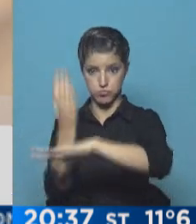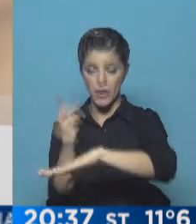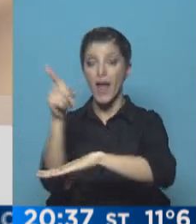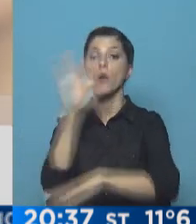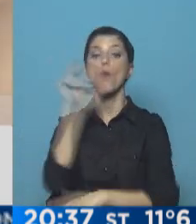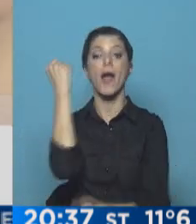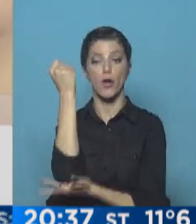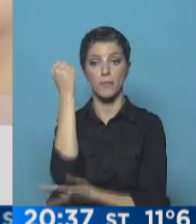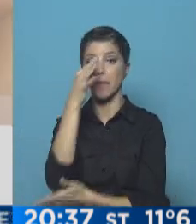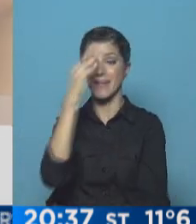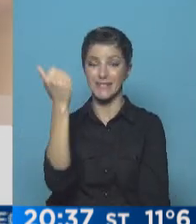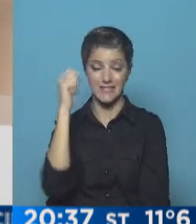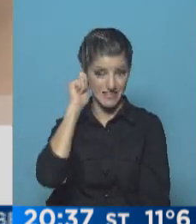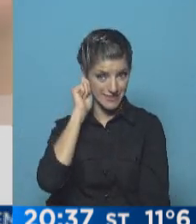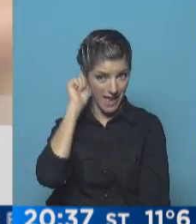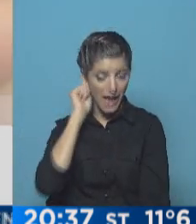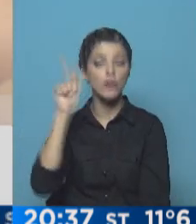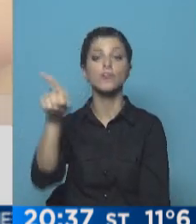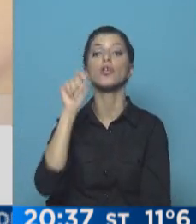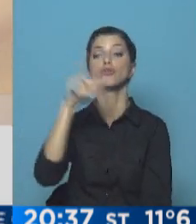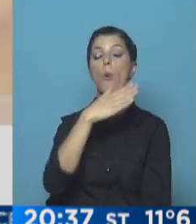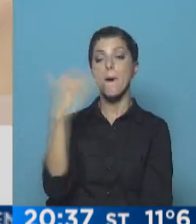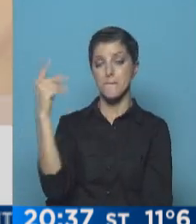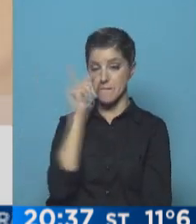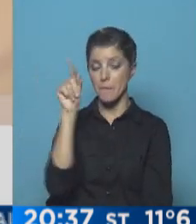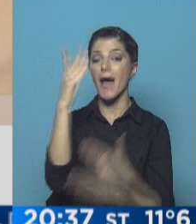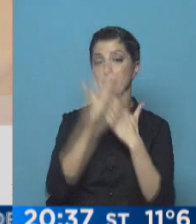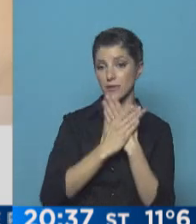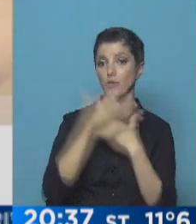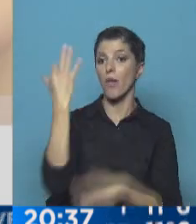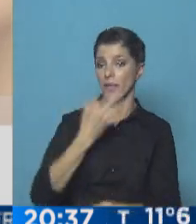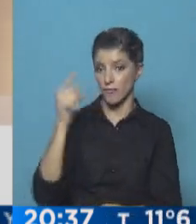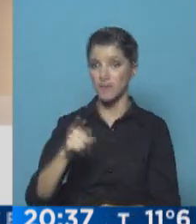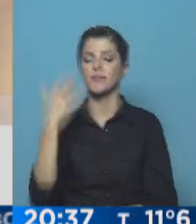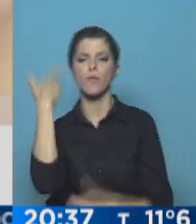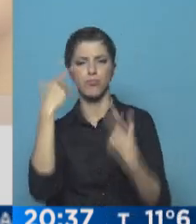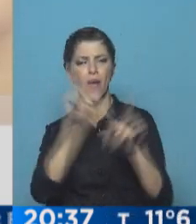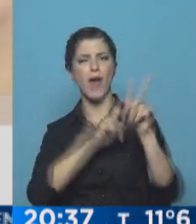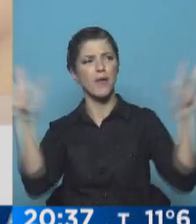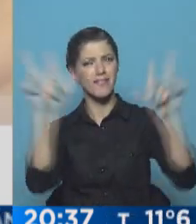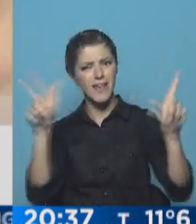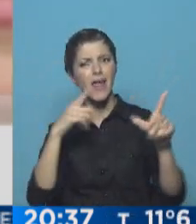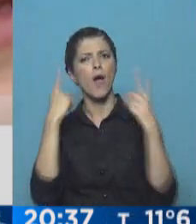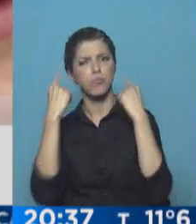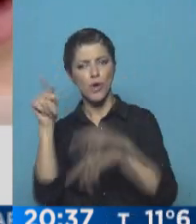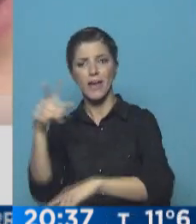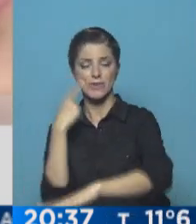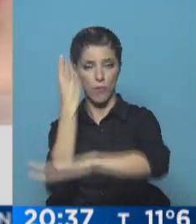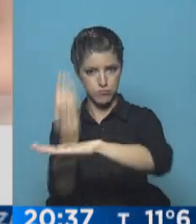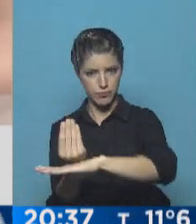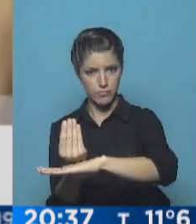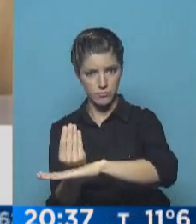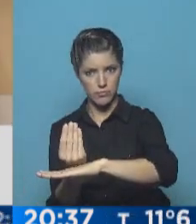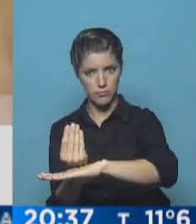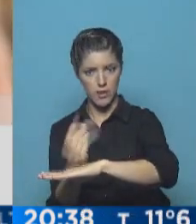años, que es hija del ministro de Defensa, Agustín Rossi, salió al cruce de las versiones de varios medios que criticaron su asunción en